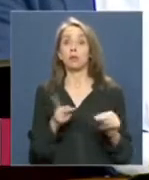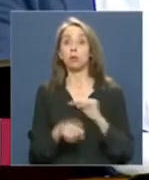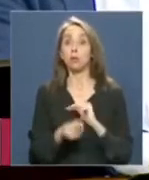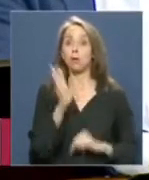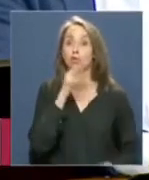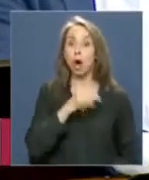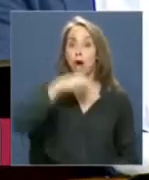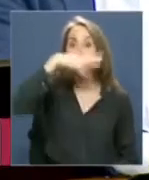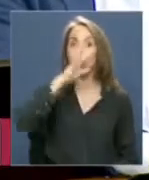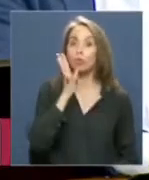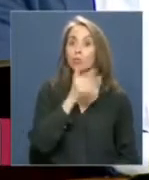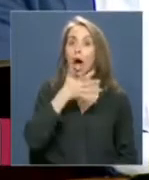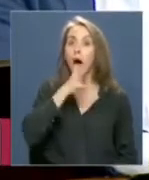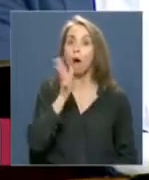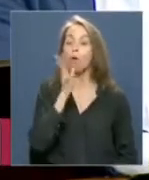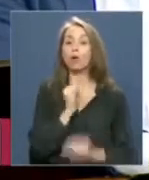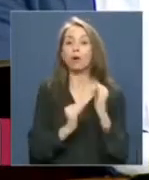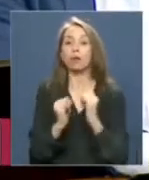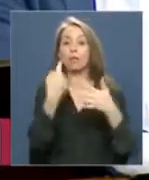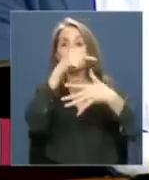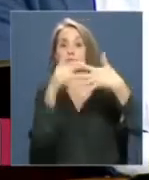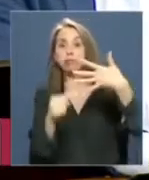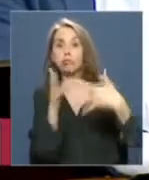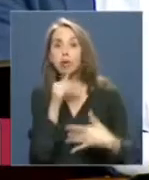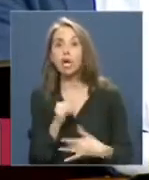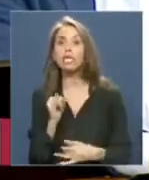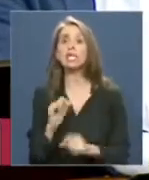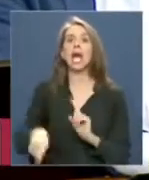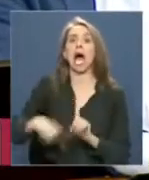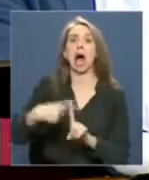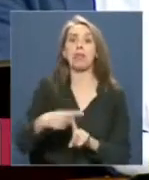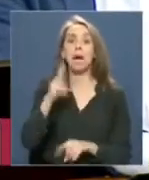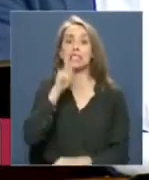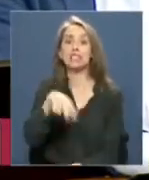muchos quedarse sin trabajo, es una situación extremadamente dramática.